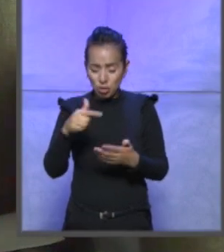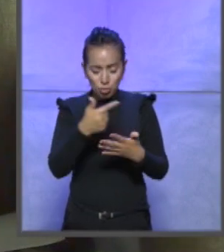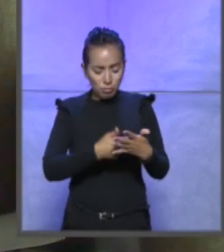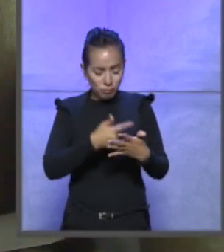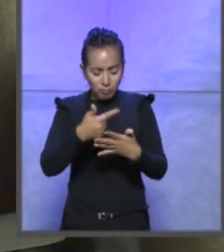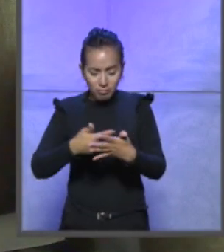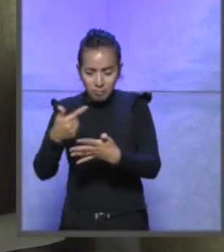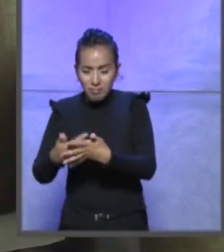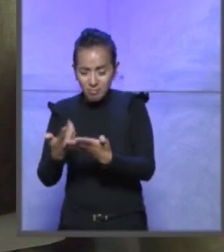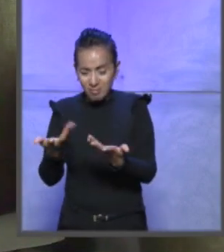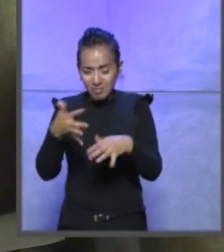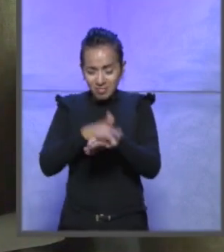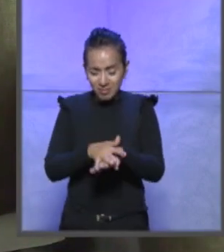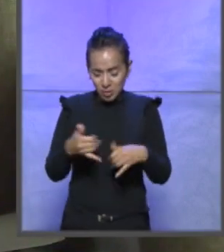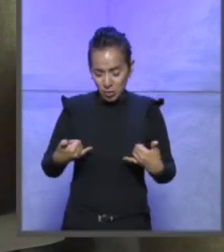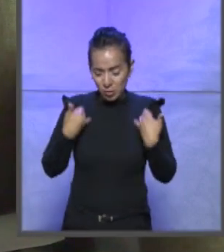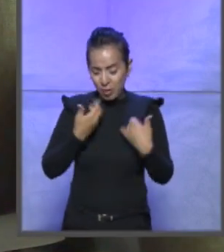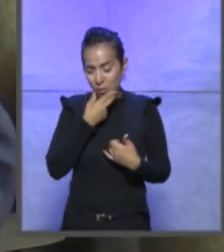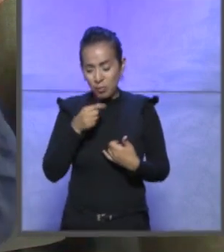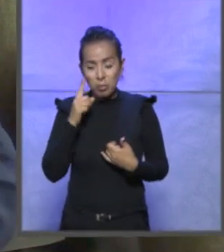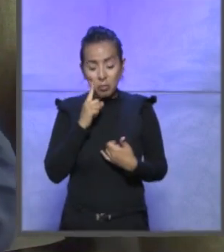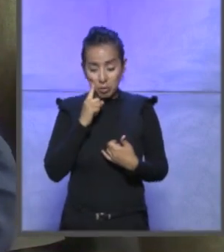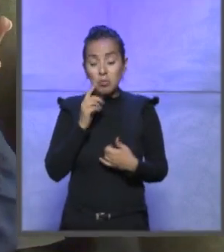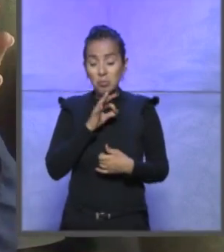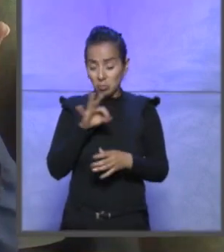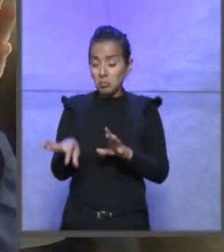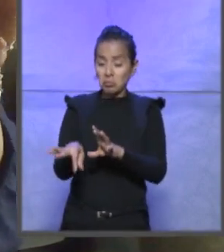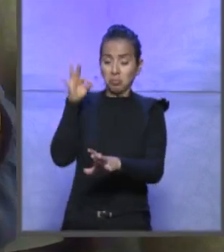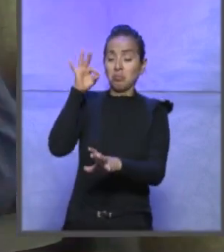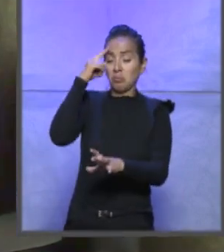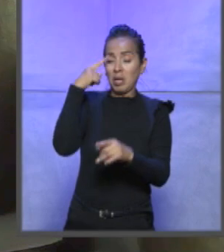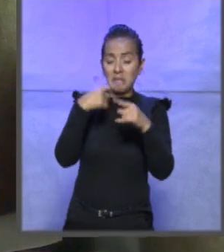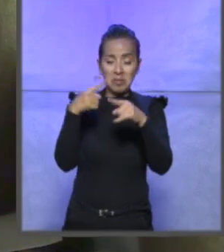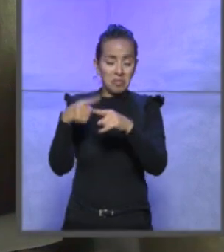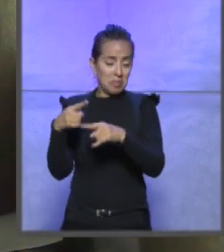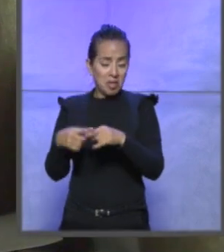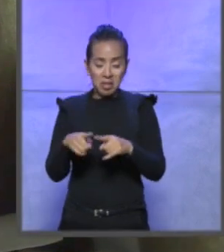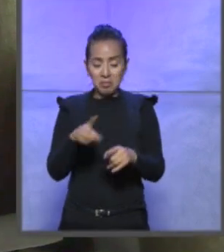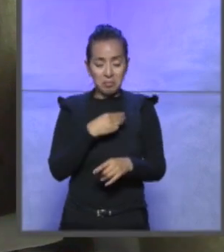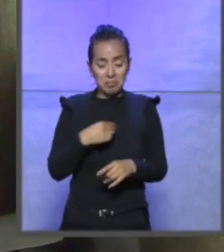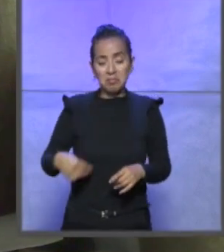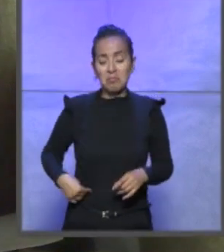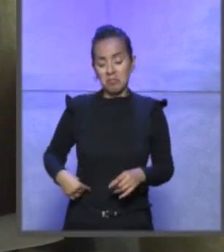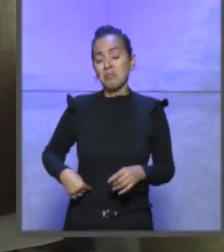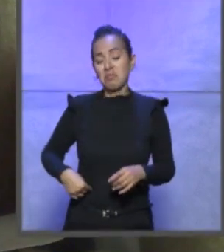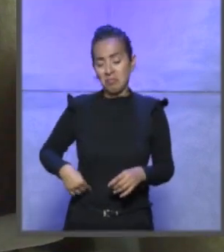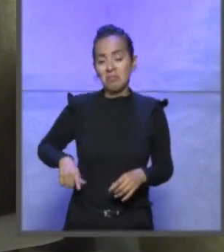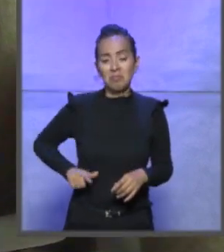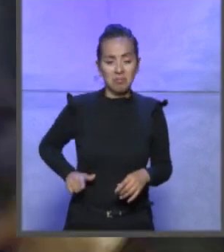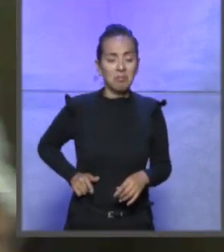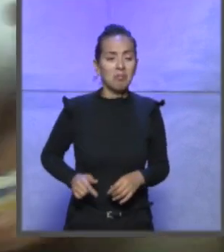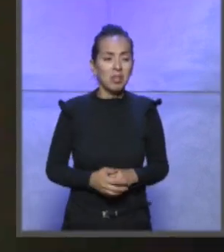hombres y mujeres, fueron electas para diferentes regidurías. Muchas gracias, consejera. Y